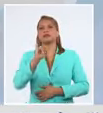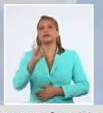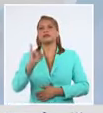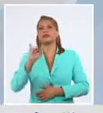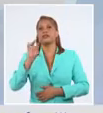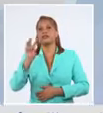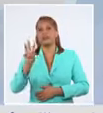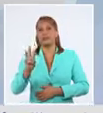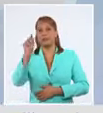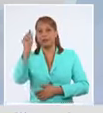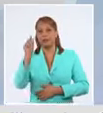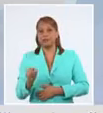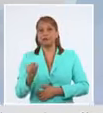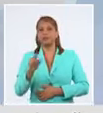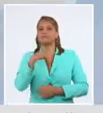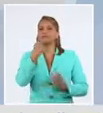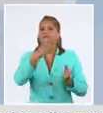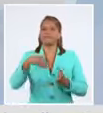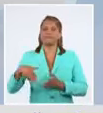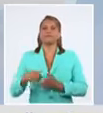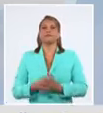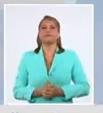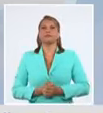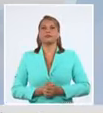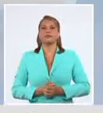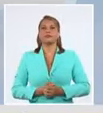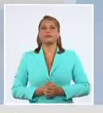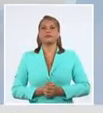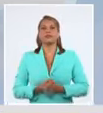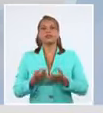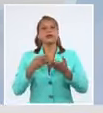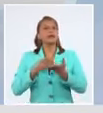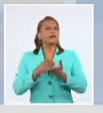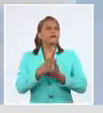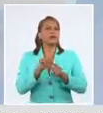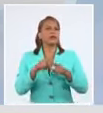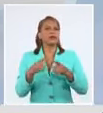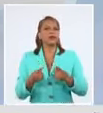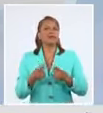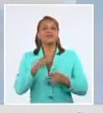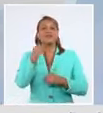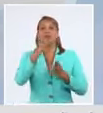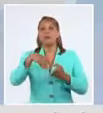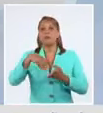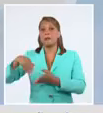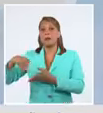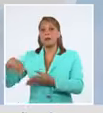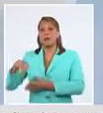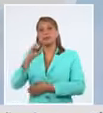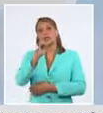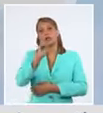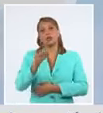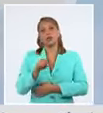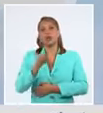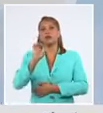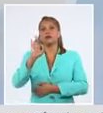7.663 fallecidos, que hace que se mantenga la letalidad en un